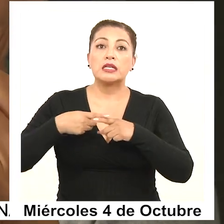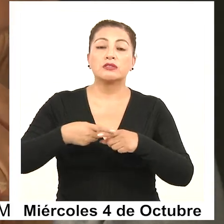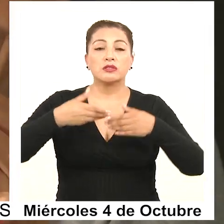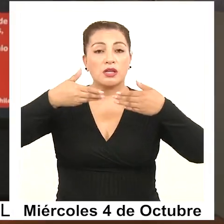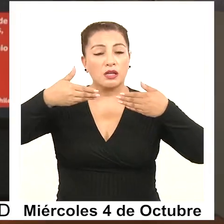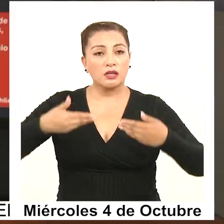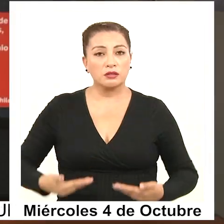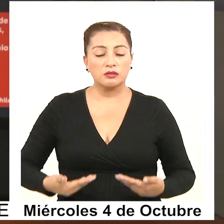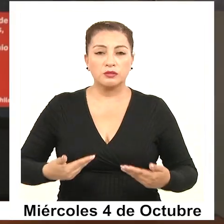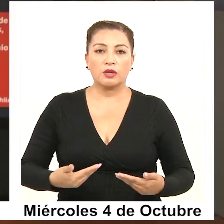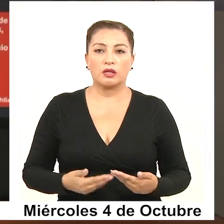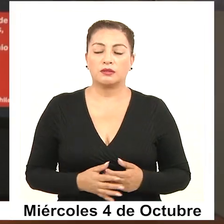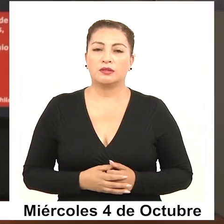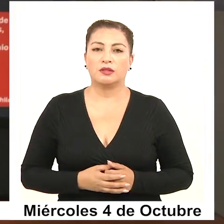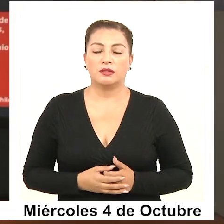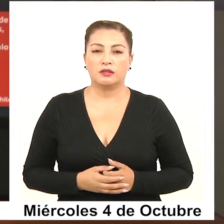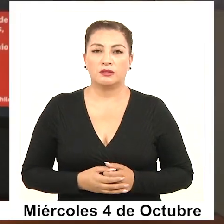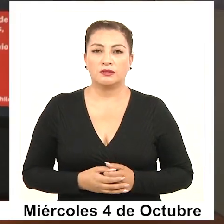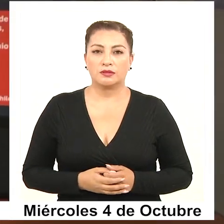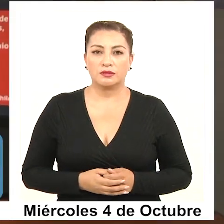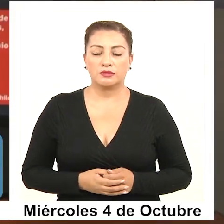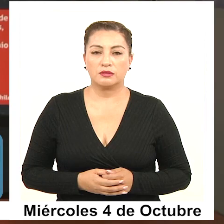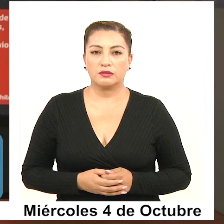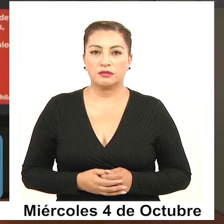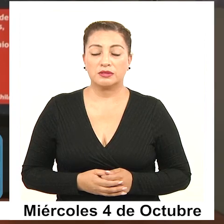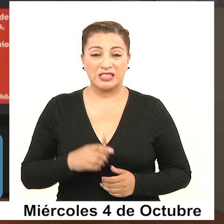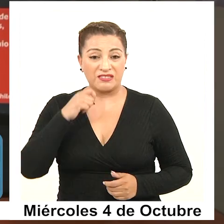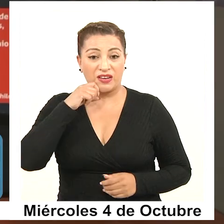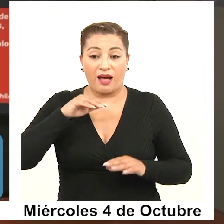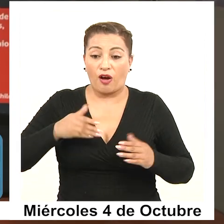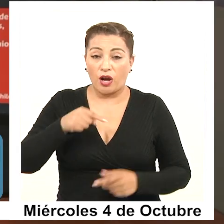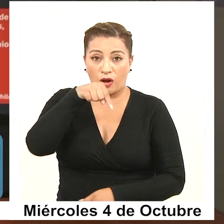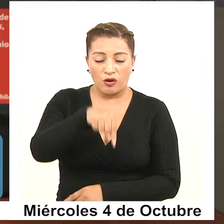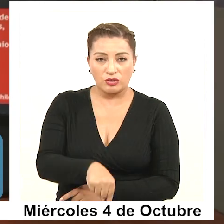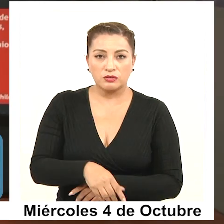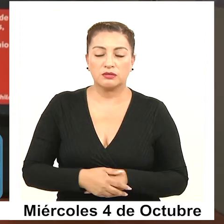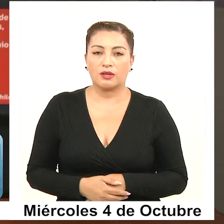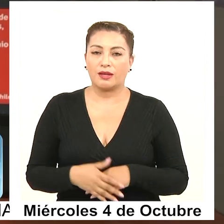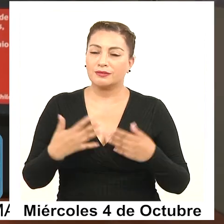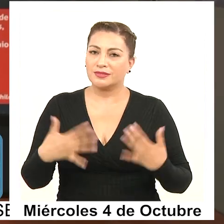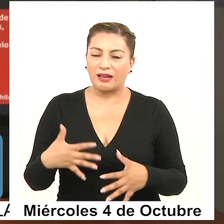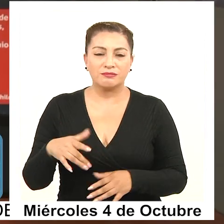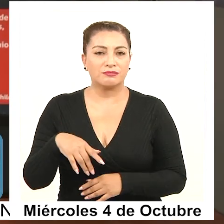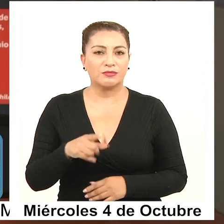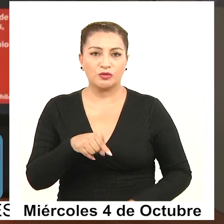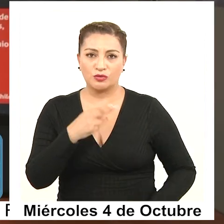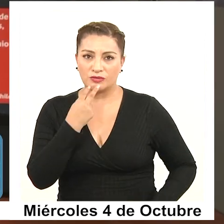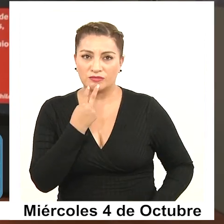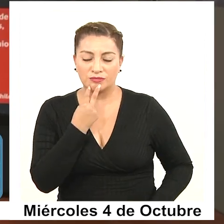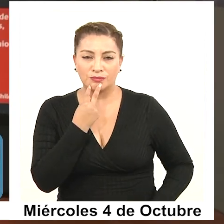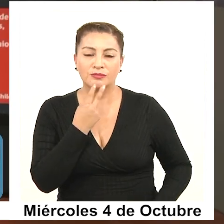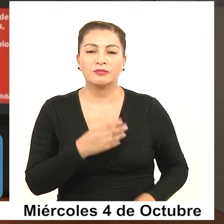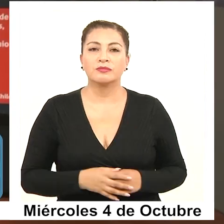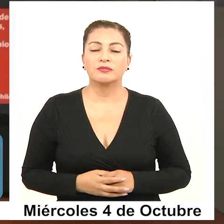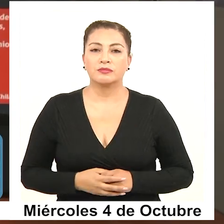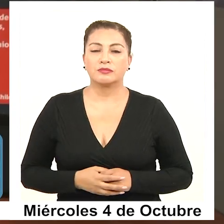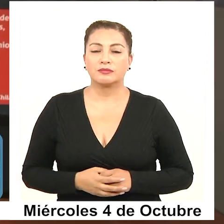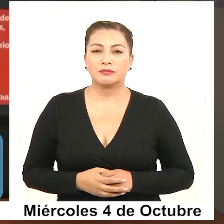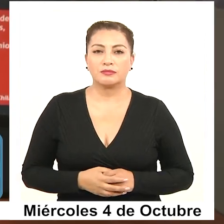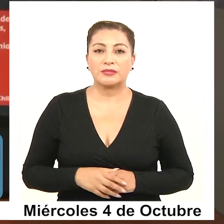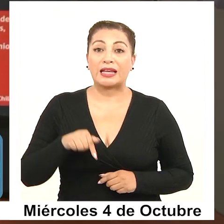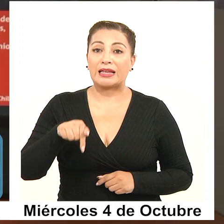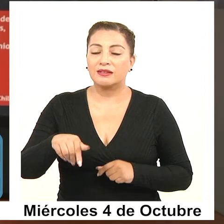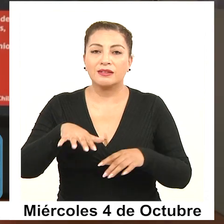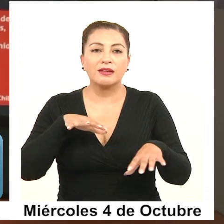chatarra que vivimos, que es el momento de hoy, la inmediatez en que vivimos, este tipo